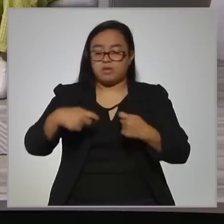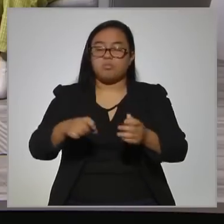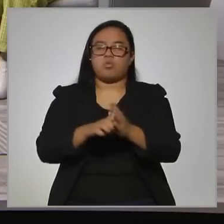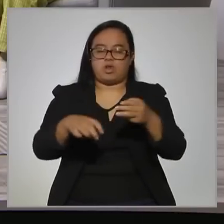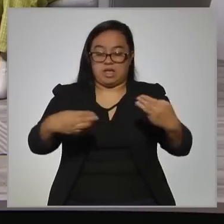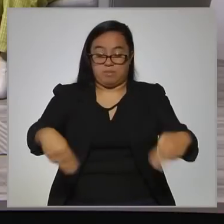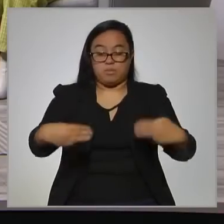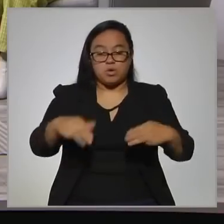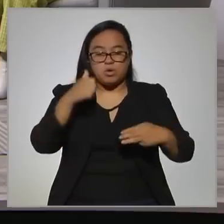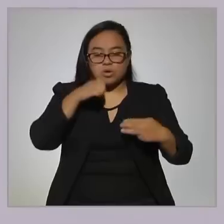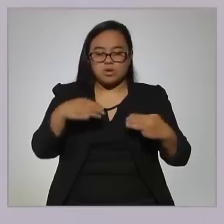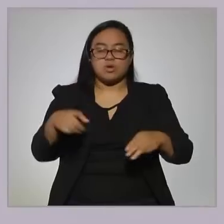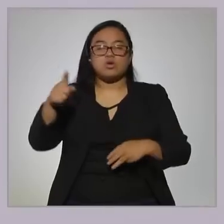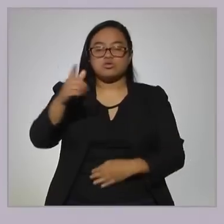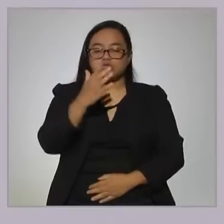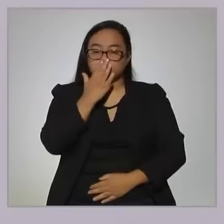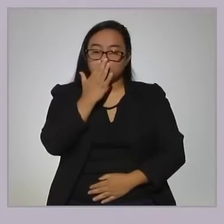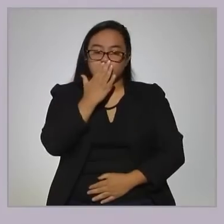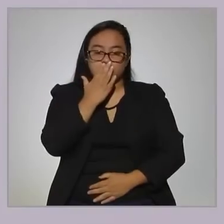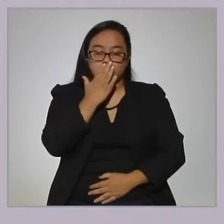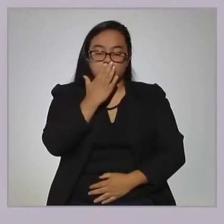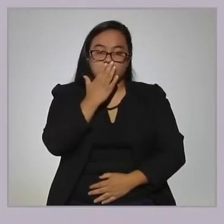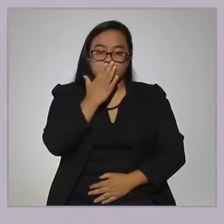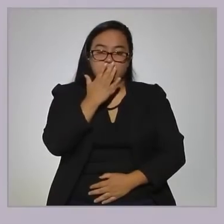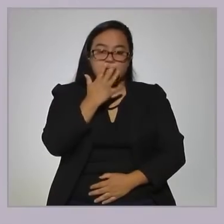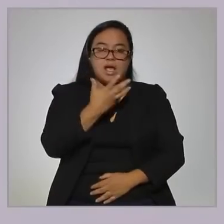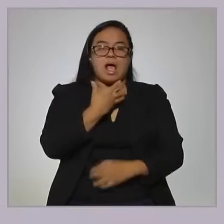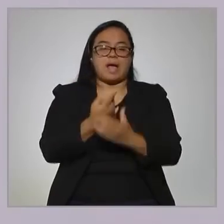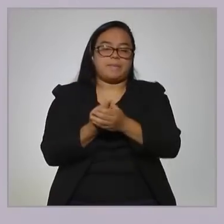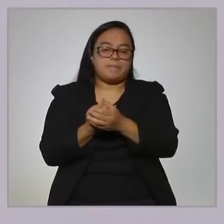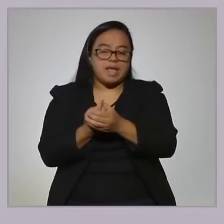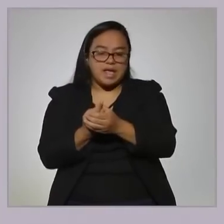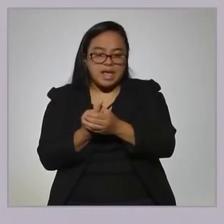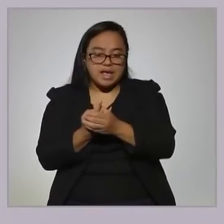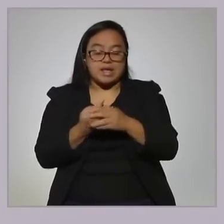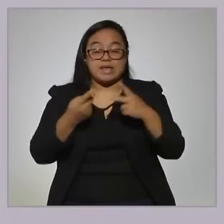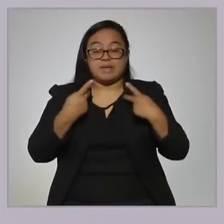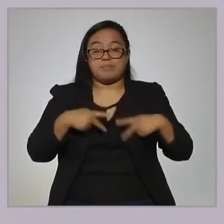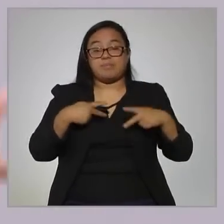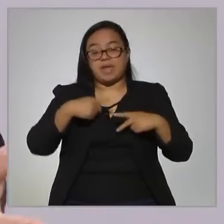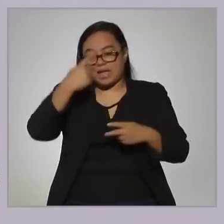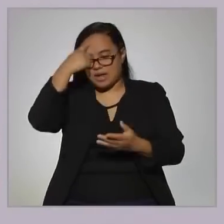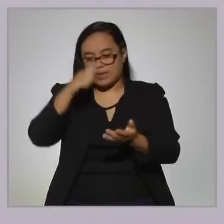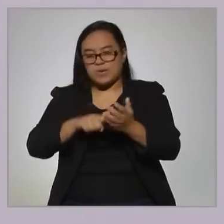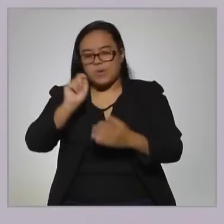estas temporadas el mercado de Sonora, que tiene pues desde velitas de la gente que cree en el